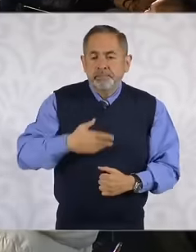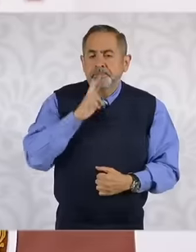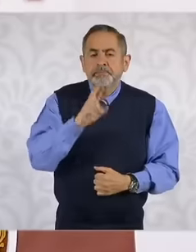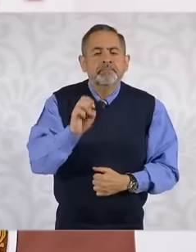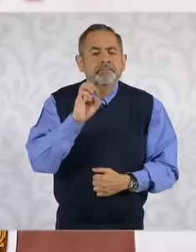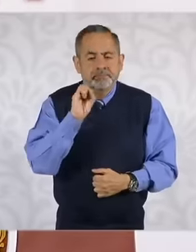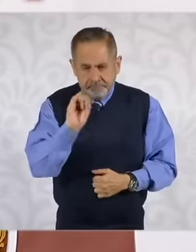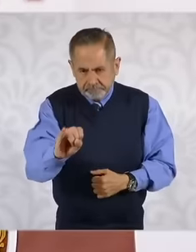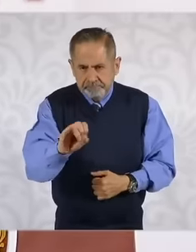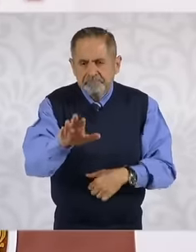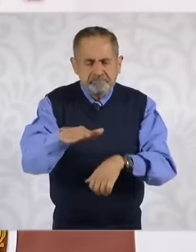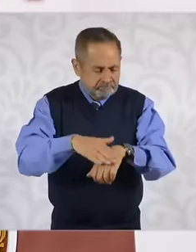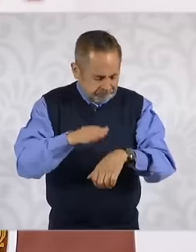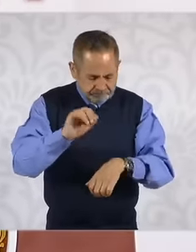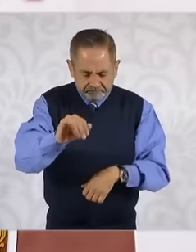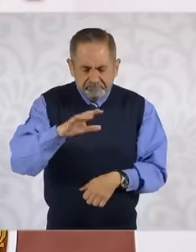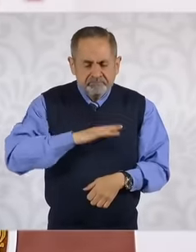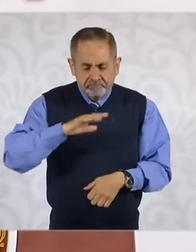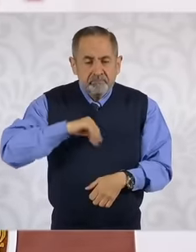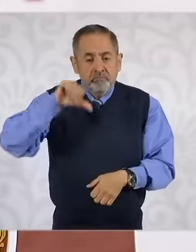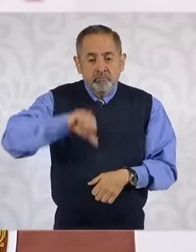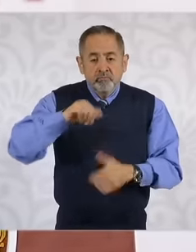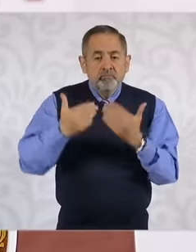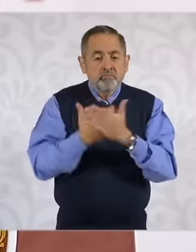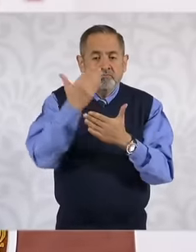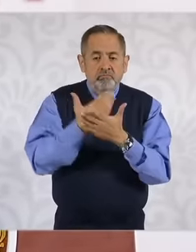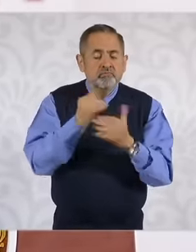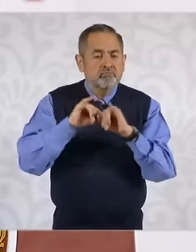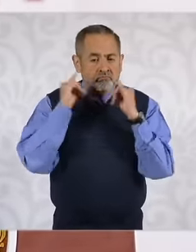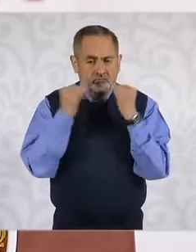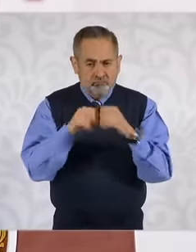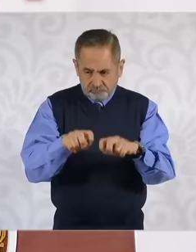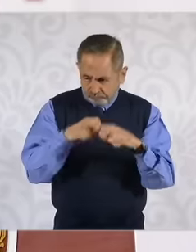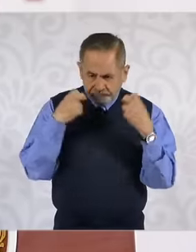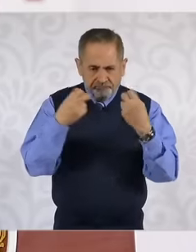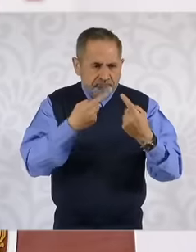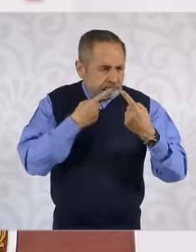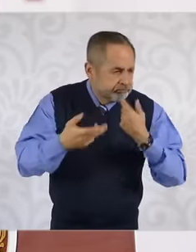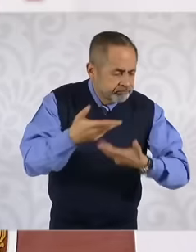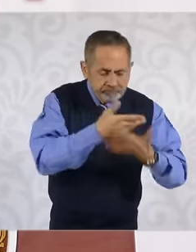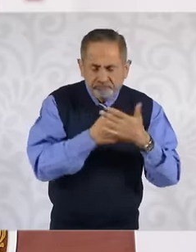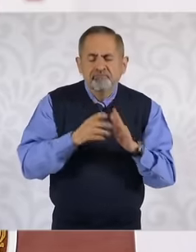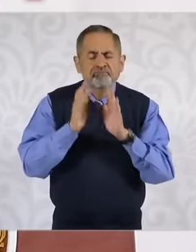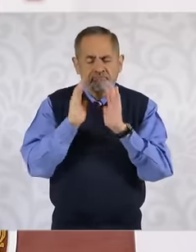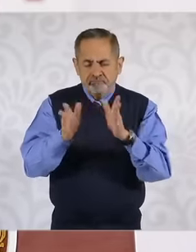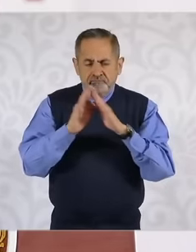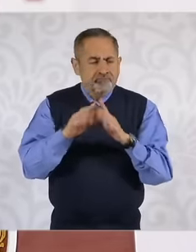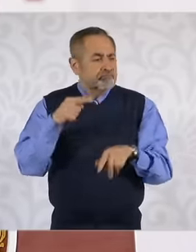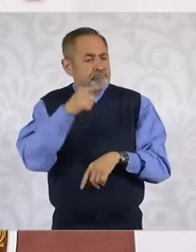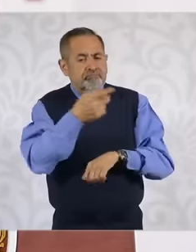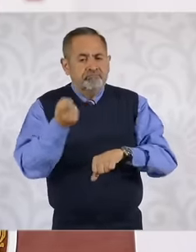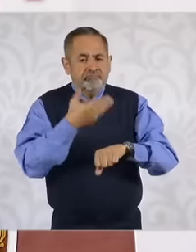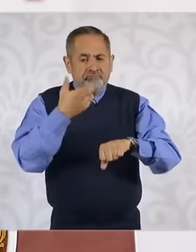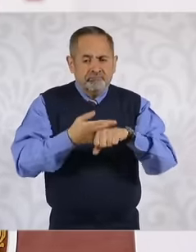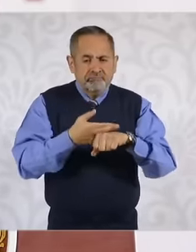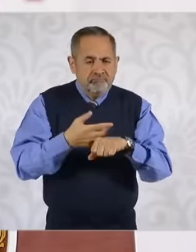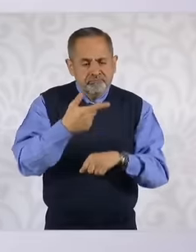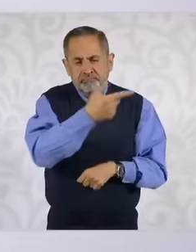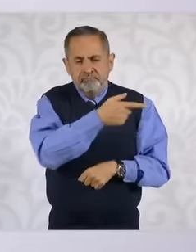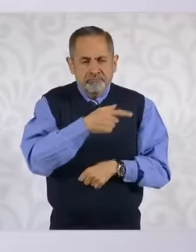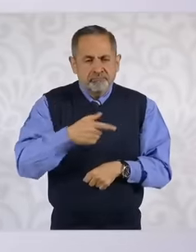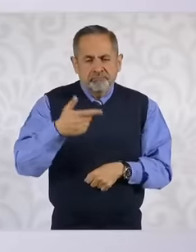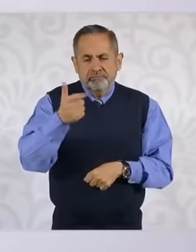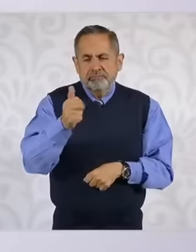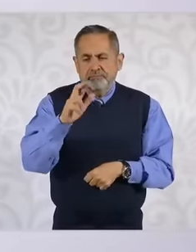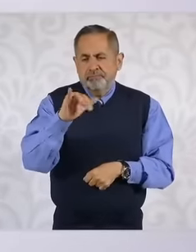en el Gabinete de Seguridad, y está en contacto tanto el secretario García Harfuch como